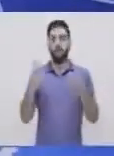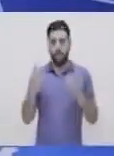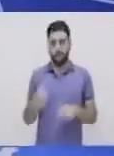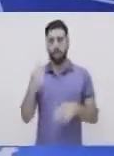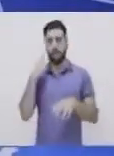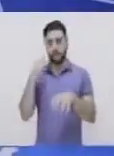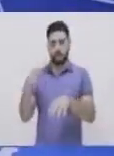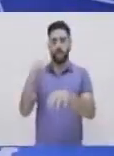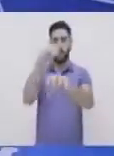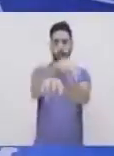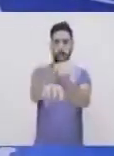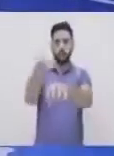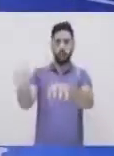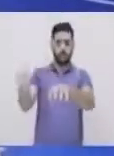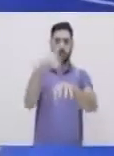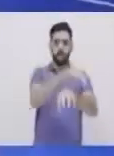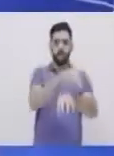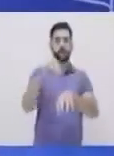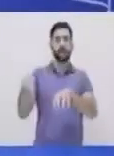Vamos de regreso.